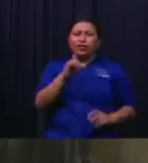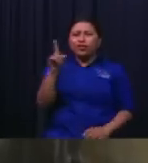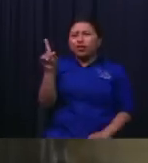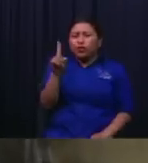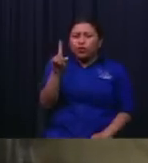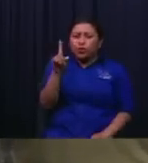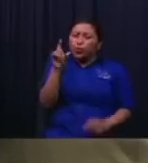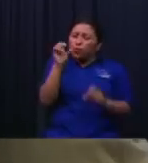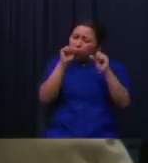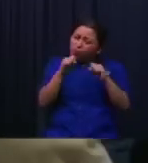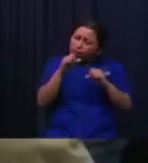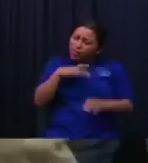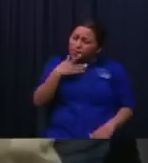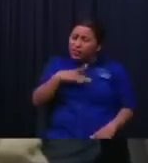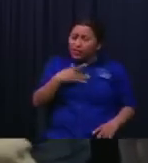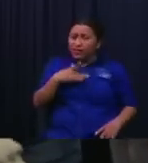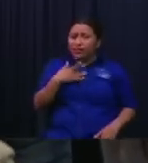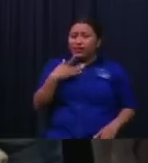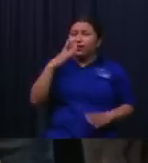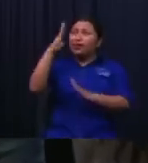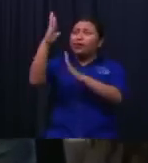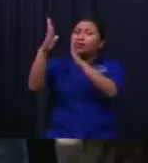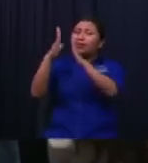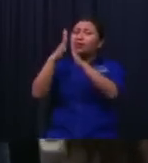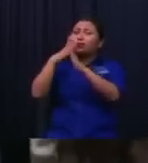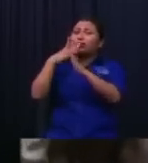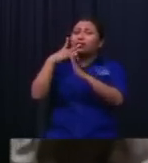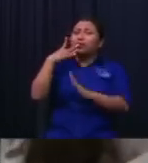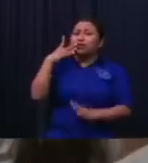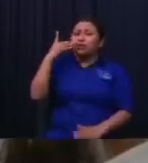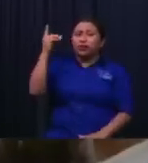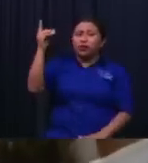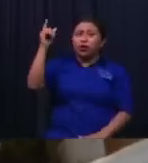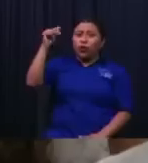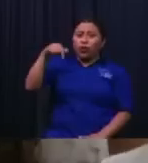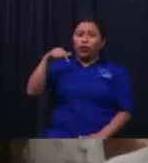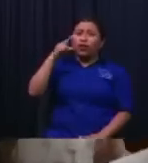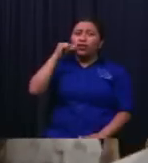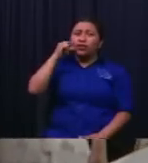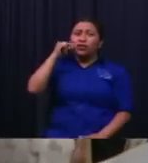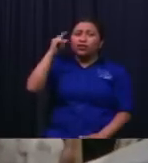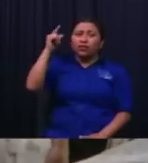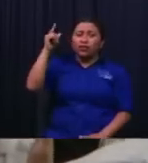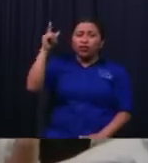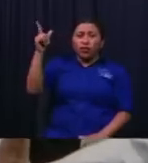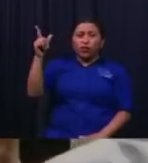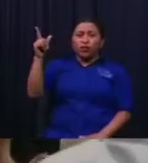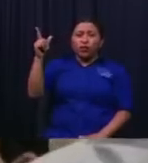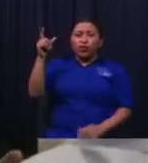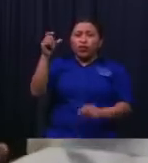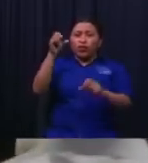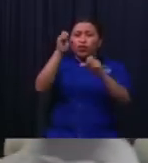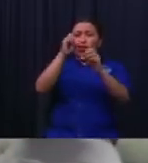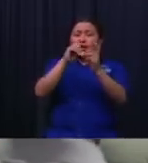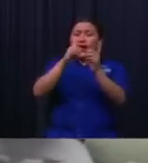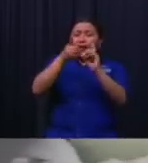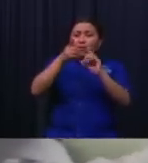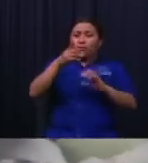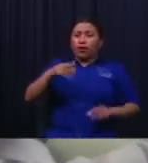Pensaban, hoy el Señor te está dando un corazón de carne, hermano. Y está destruyendo ese corazón de